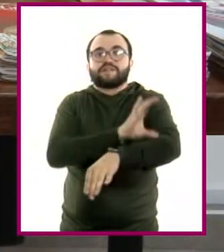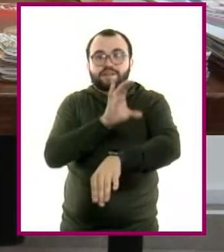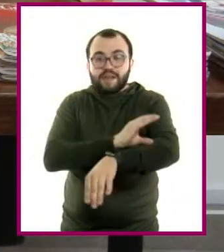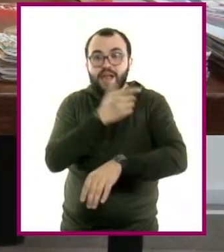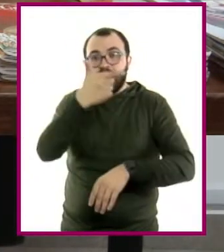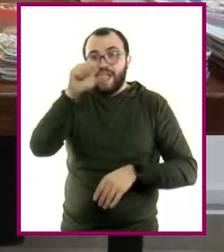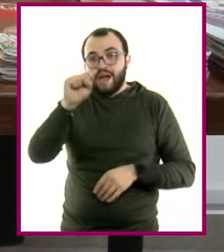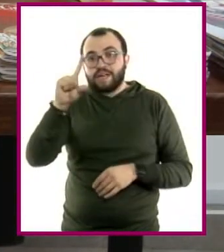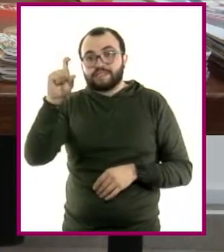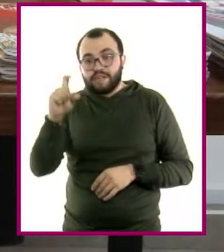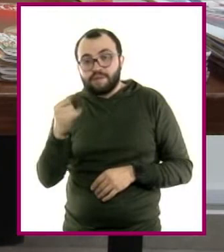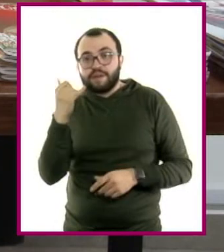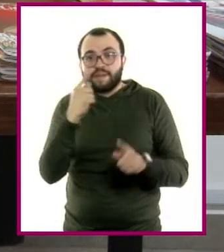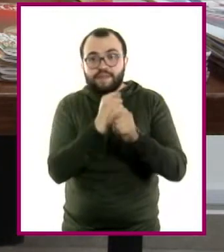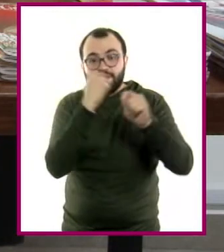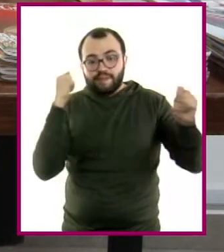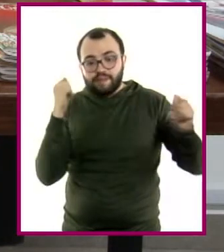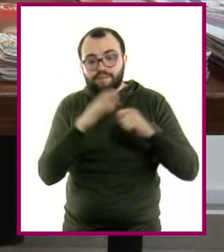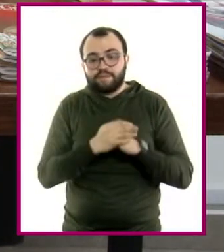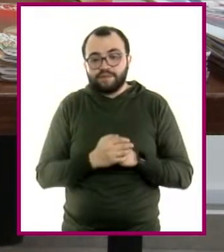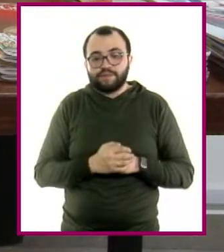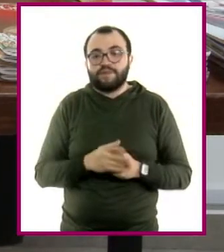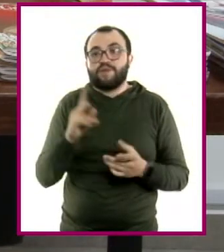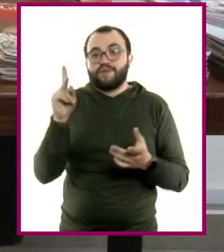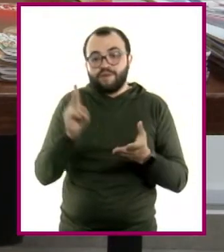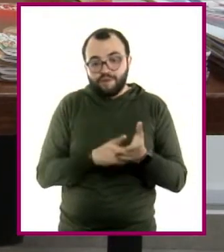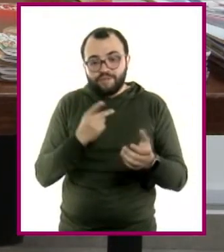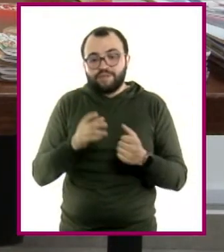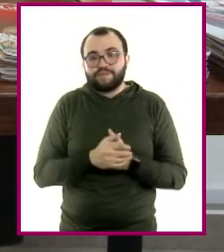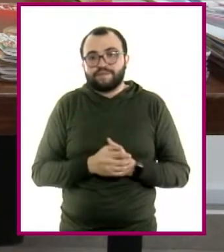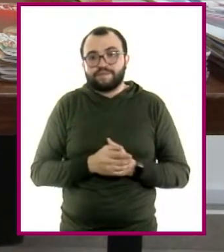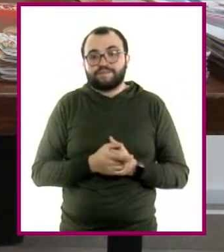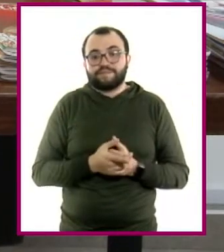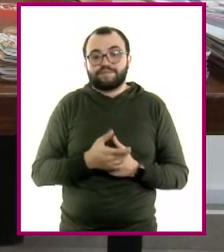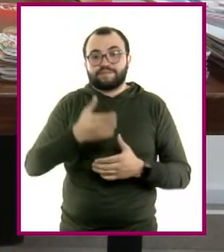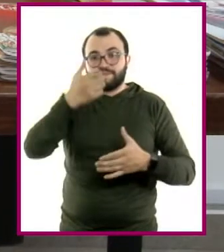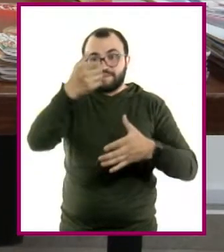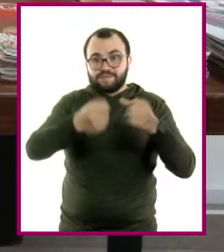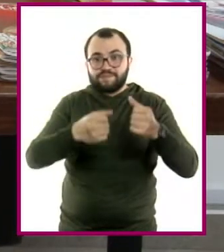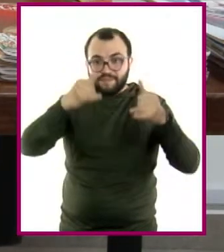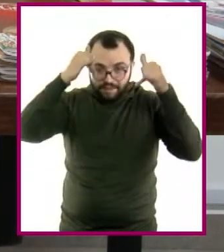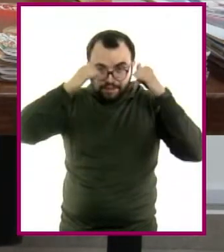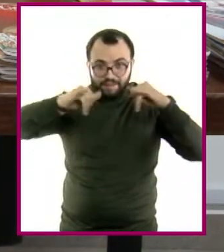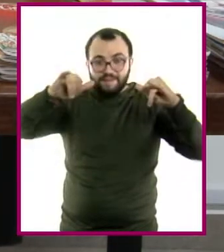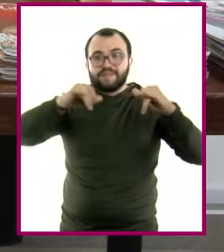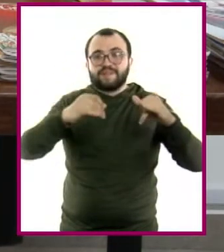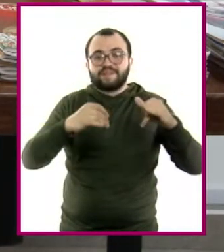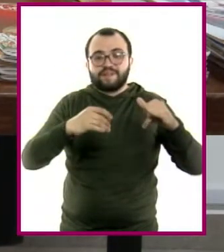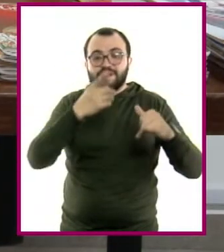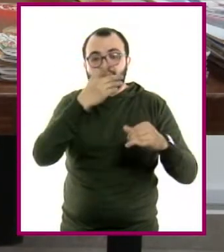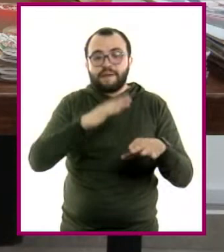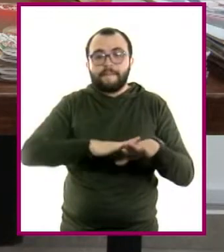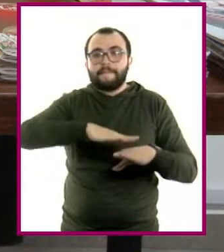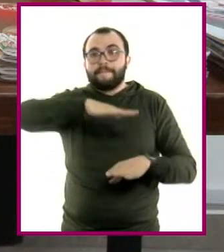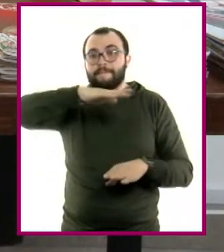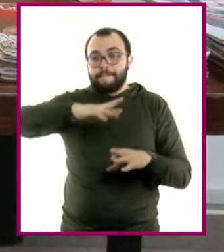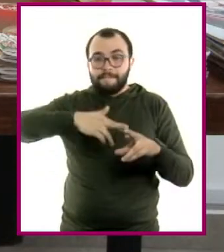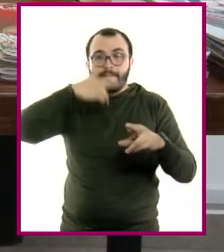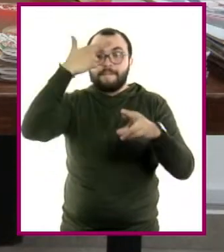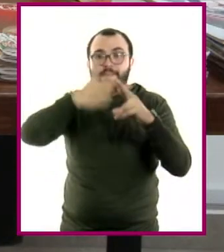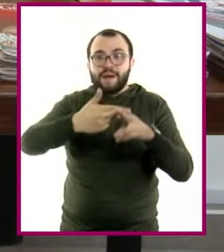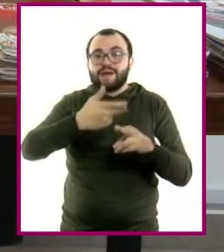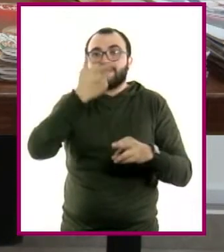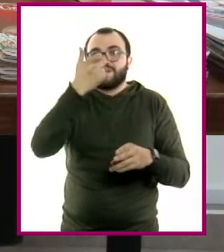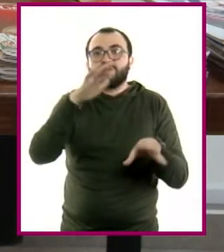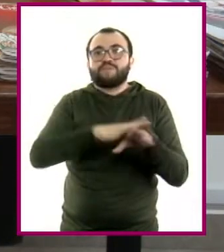gas y agua y transporte. Una vez más, el sector ganadero se ubicó entre las actividades que presentan los mayores costos